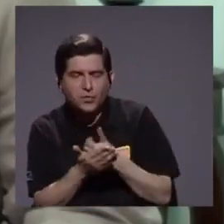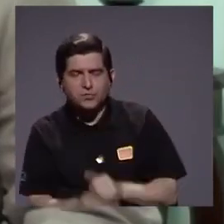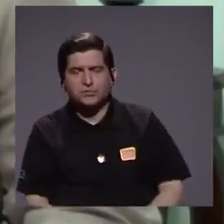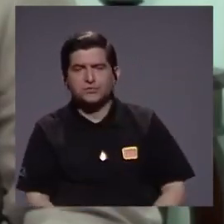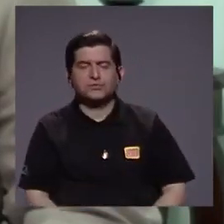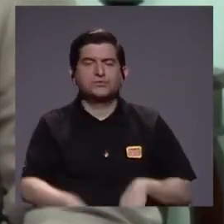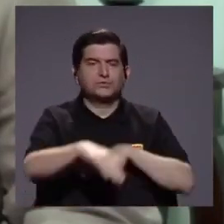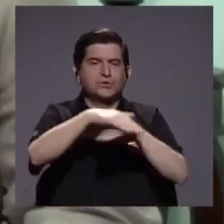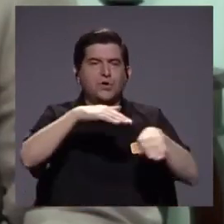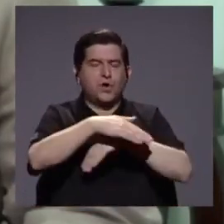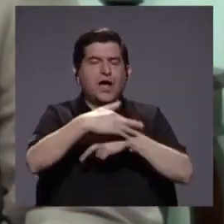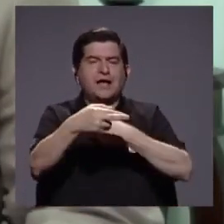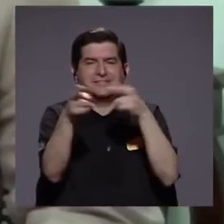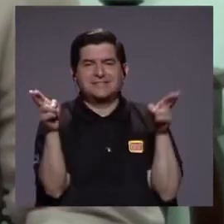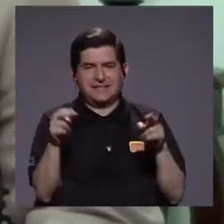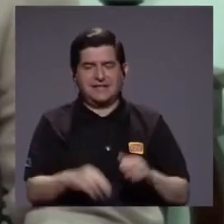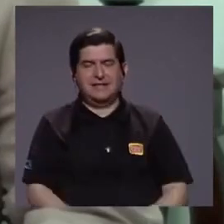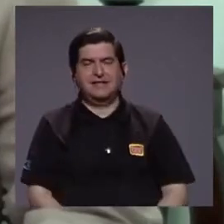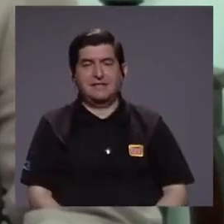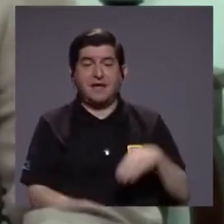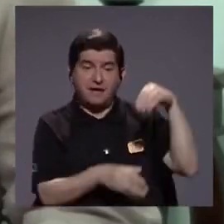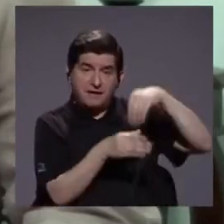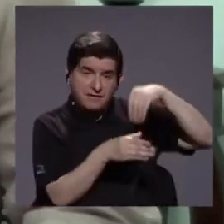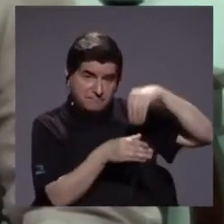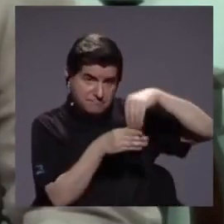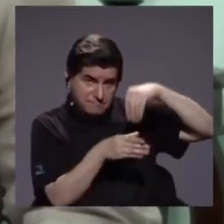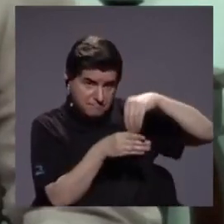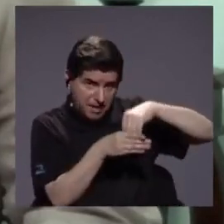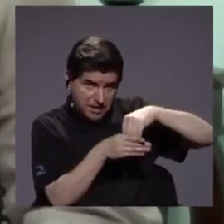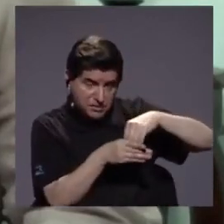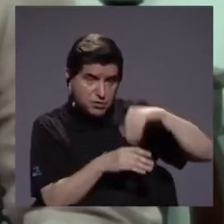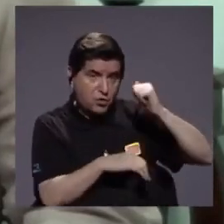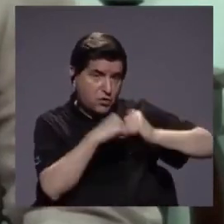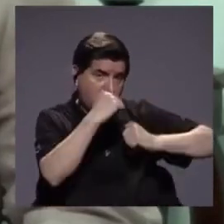sedes regionales para invertir tanto